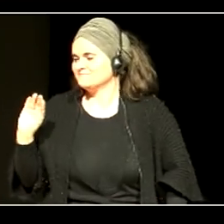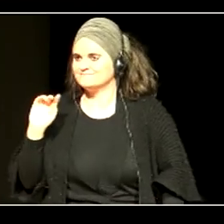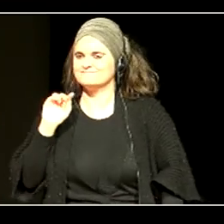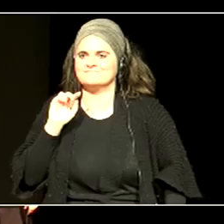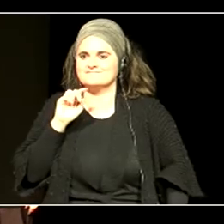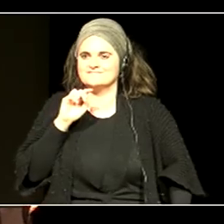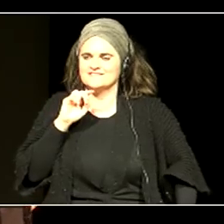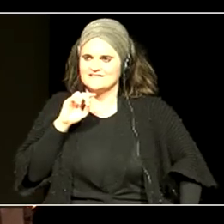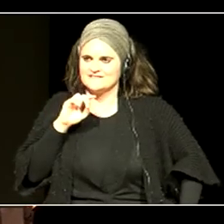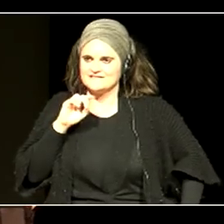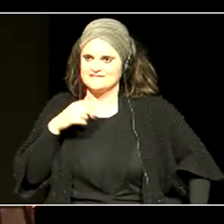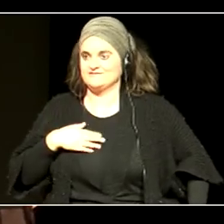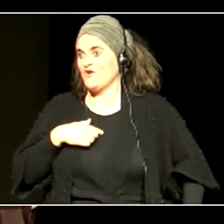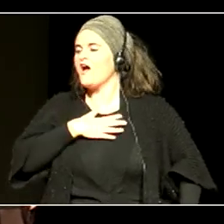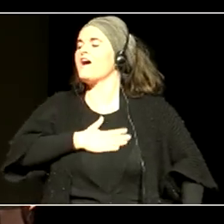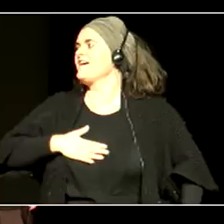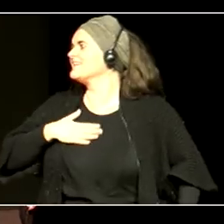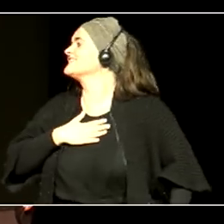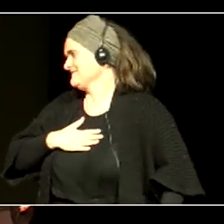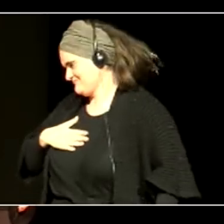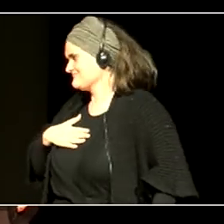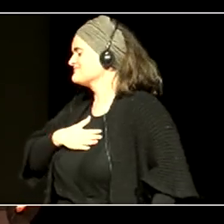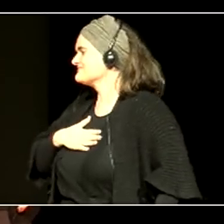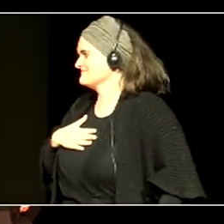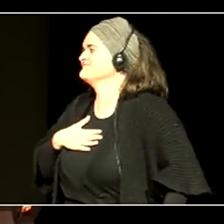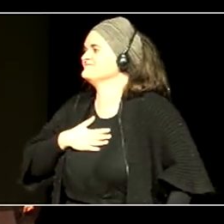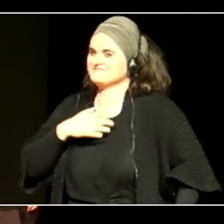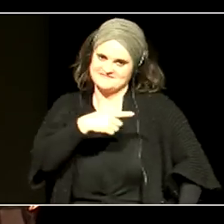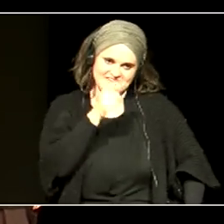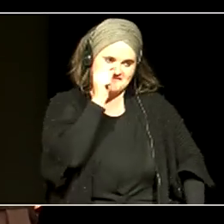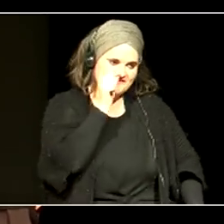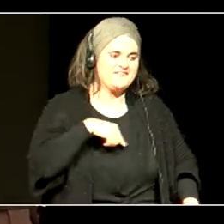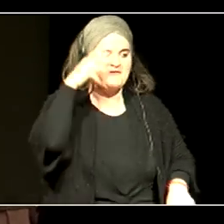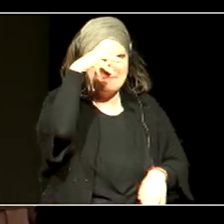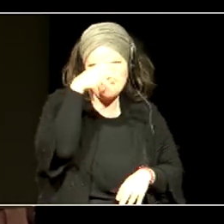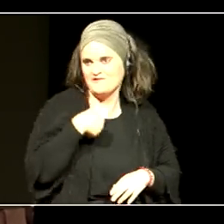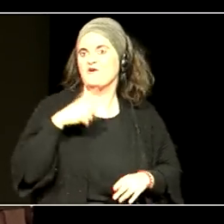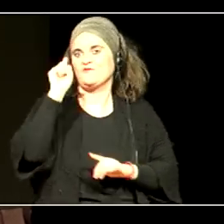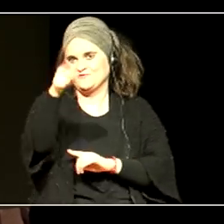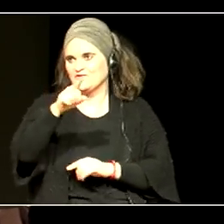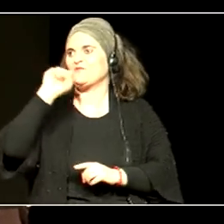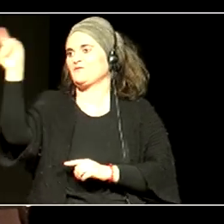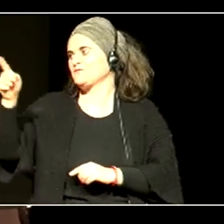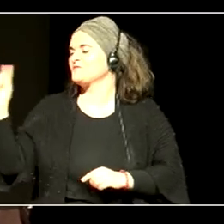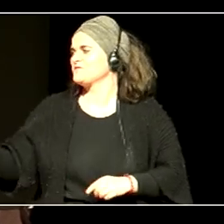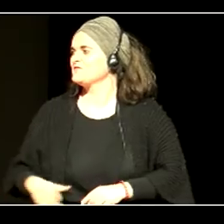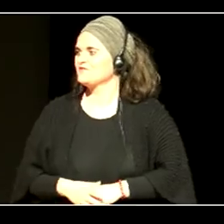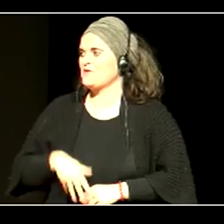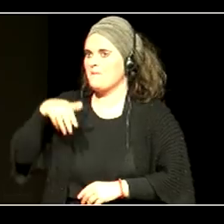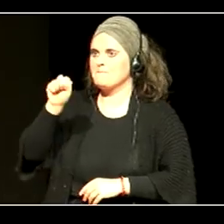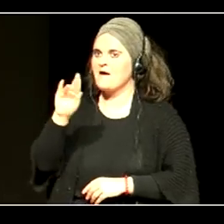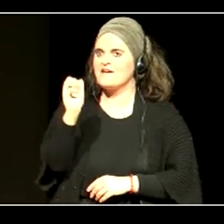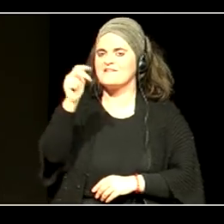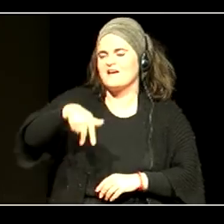bueno Vale y yo también estoy encantada estoy con ella contigo con aquella con aquella con Marian